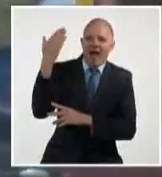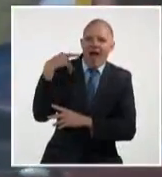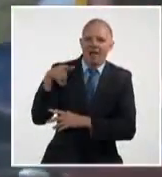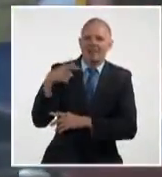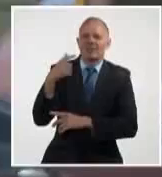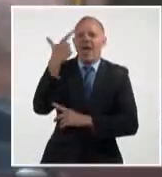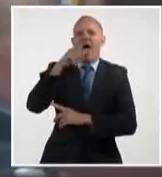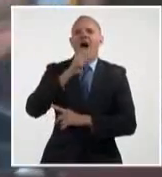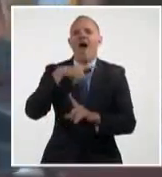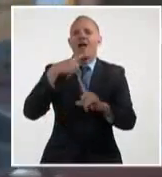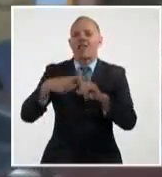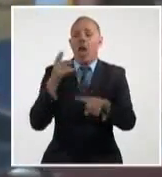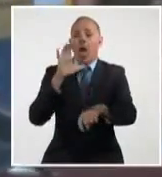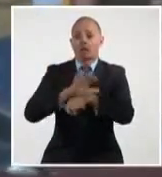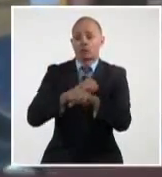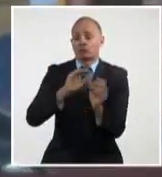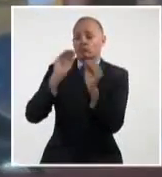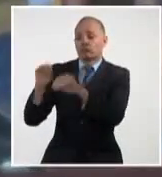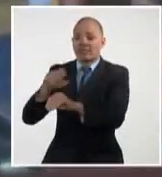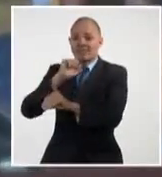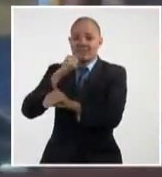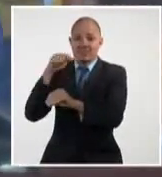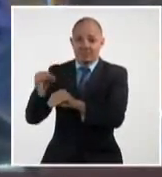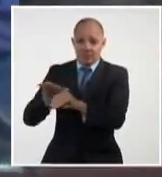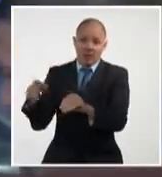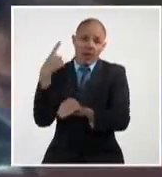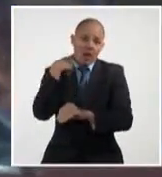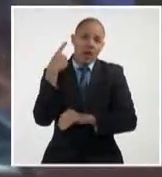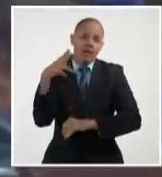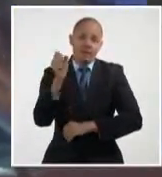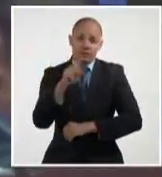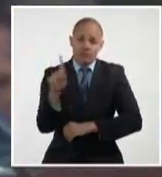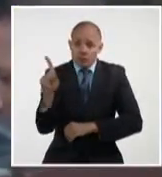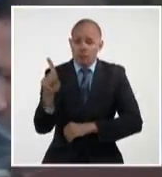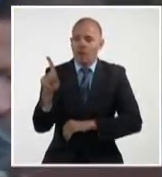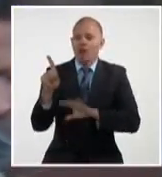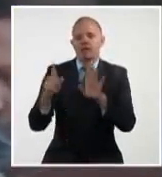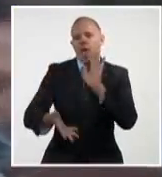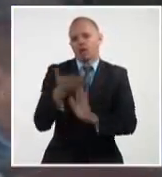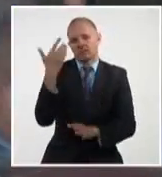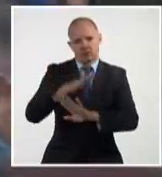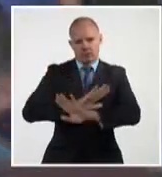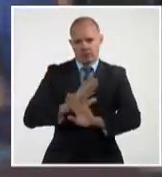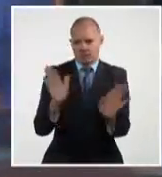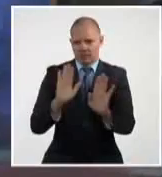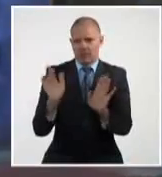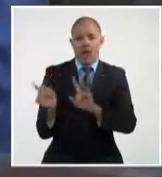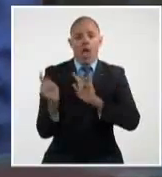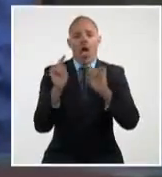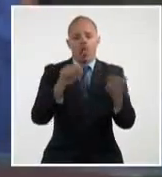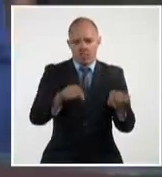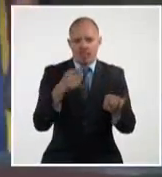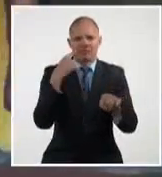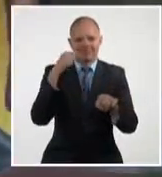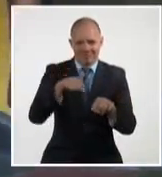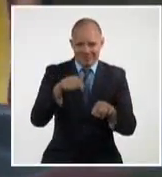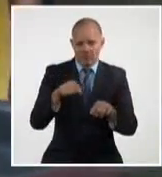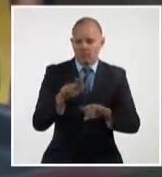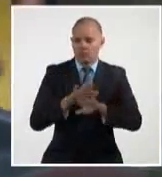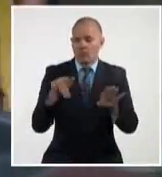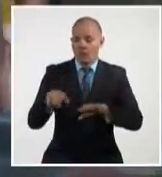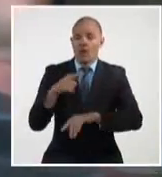posterior traslado a Estados Unidos en 2021 fueron denunciados por Caracas como secuestro. El pueblo venezolano y